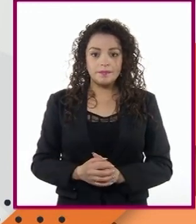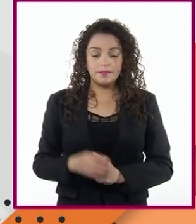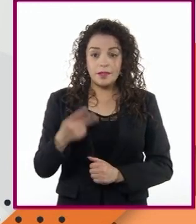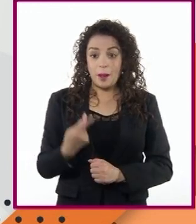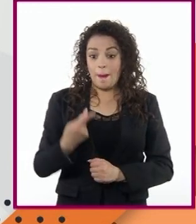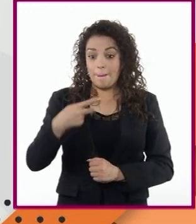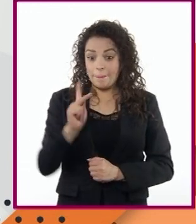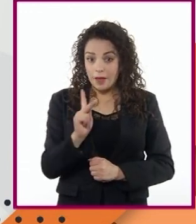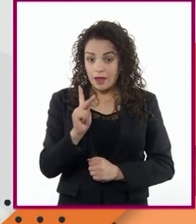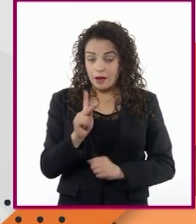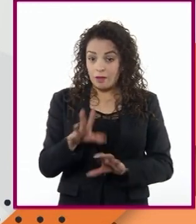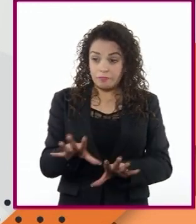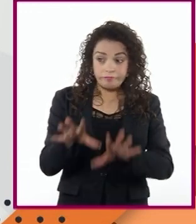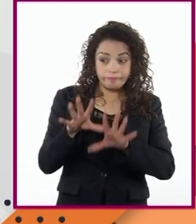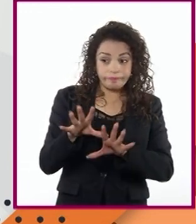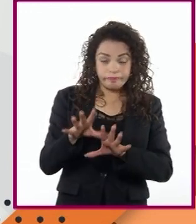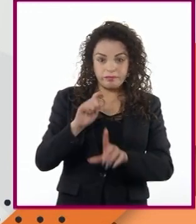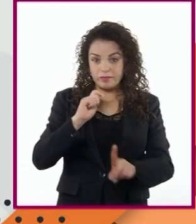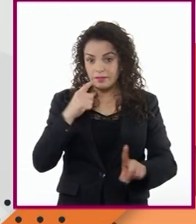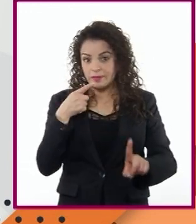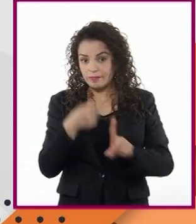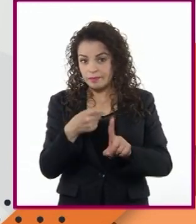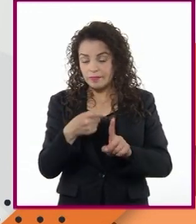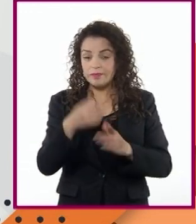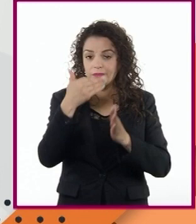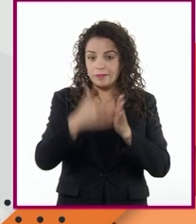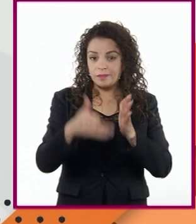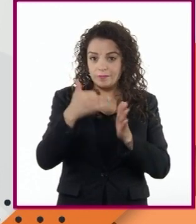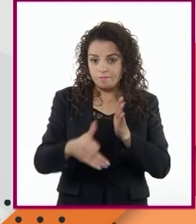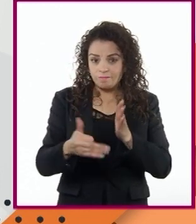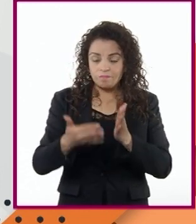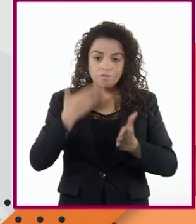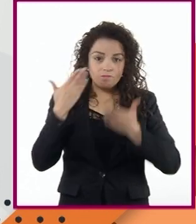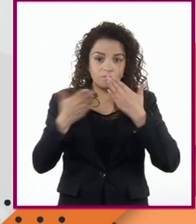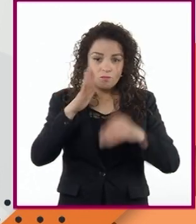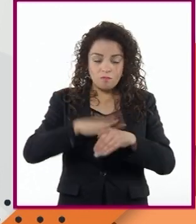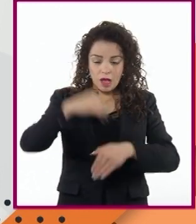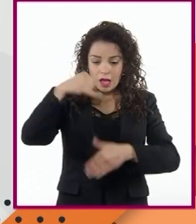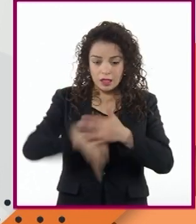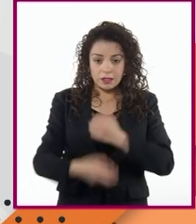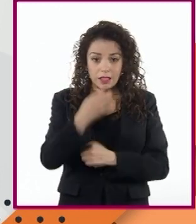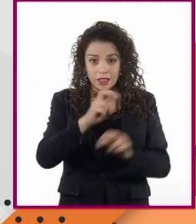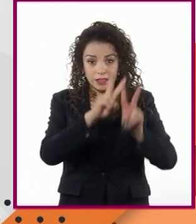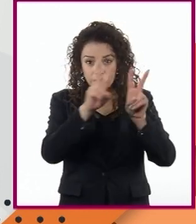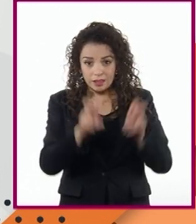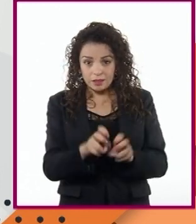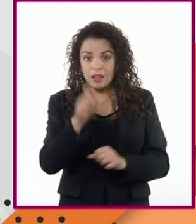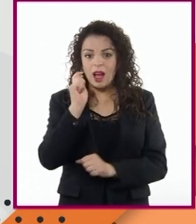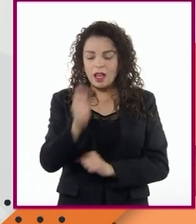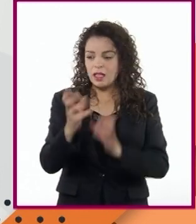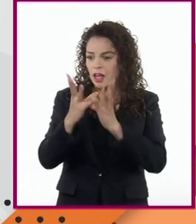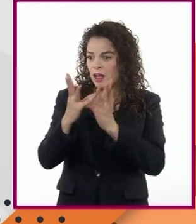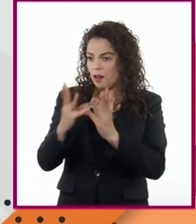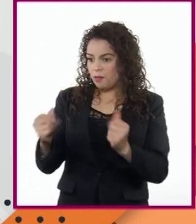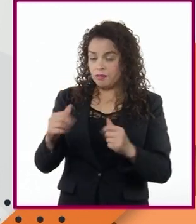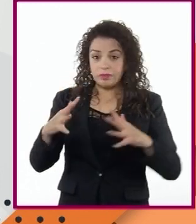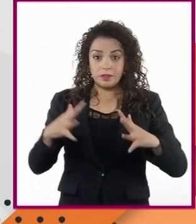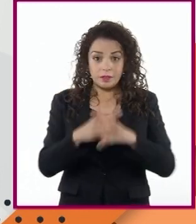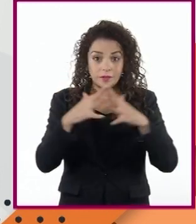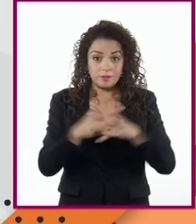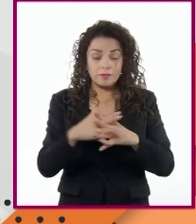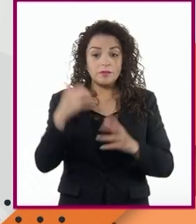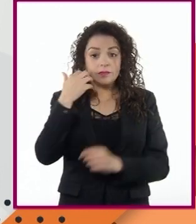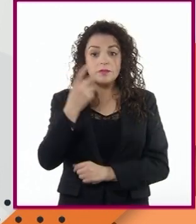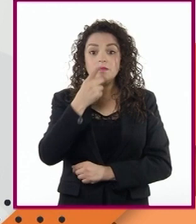resulta evidente, en gran parte por la carencia de estudios al respecto, es que la ausencia de guerra haya determinado el